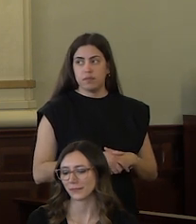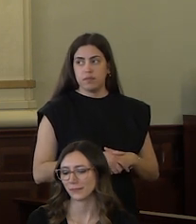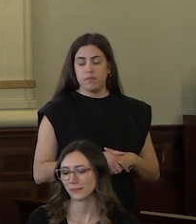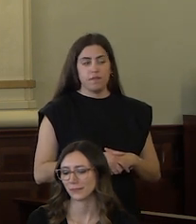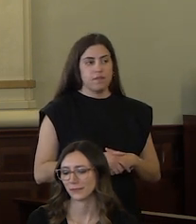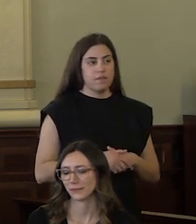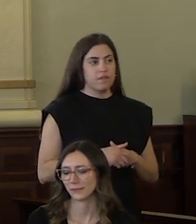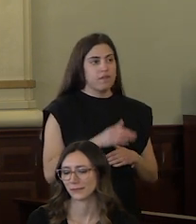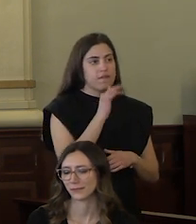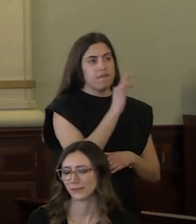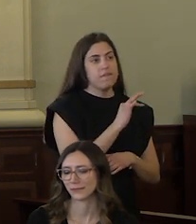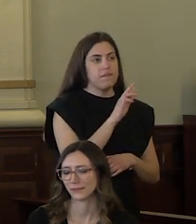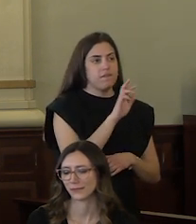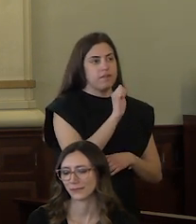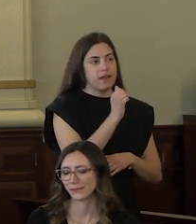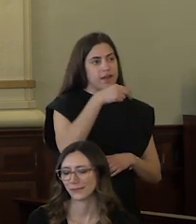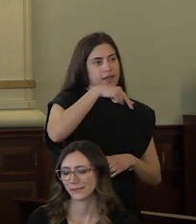Francisco y Josefina,